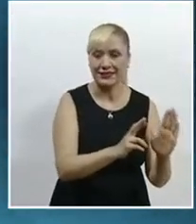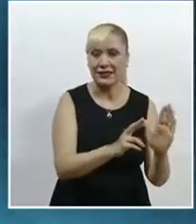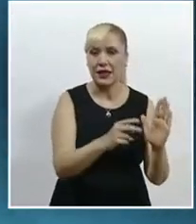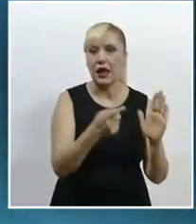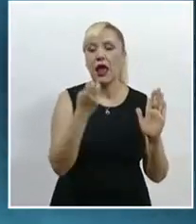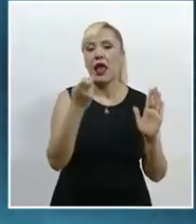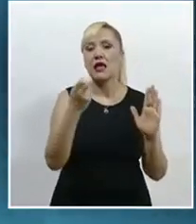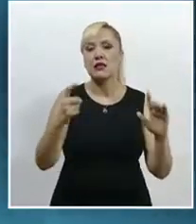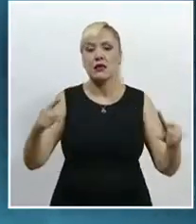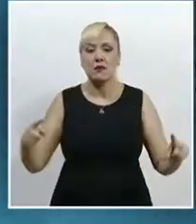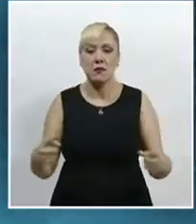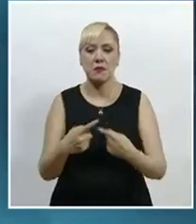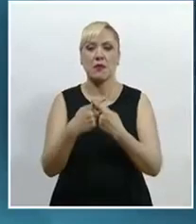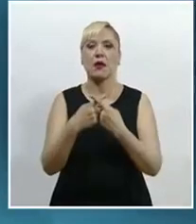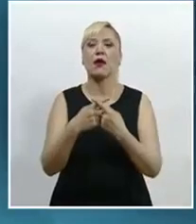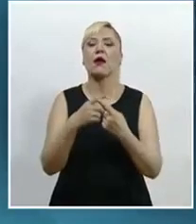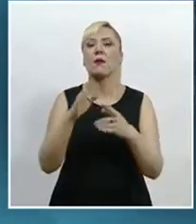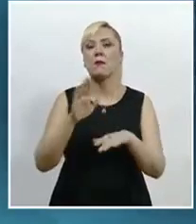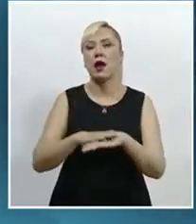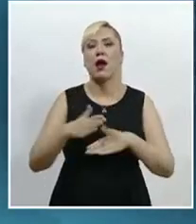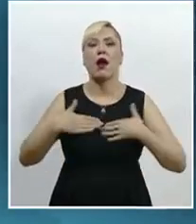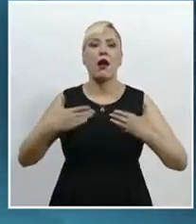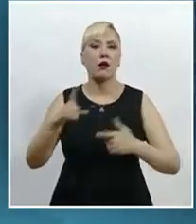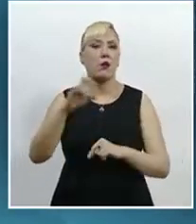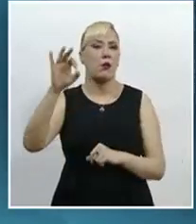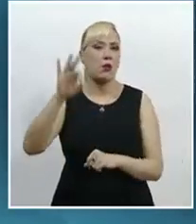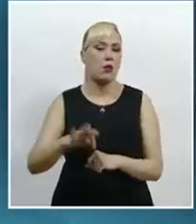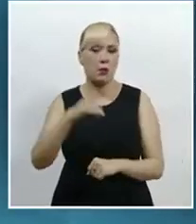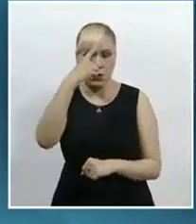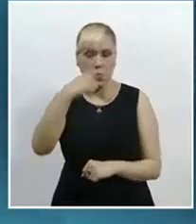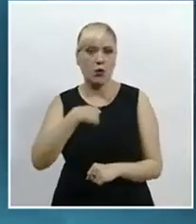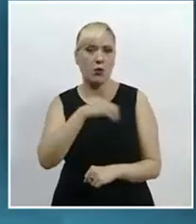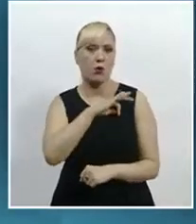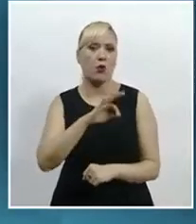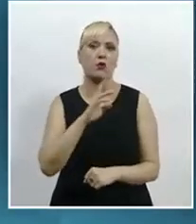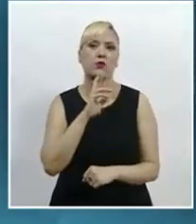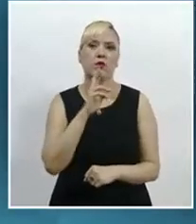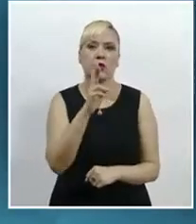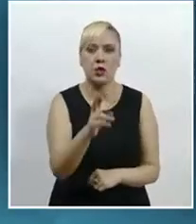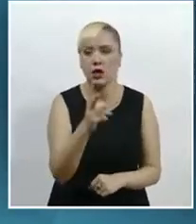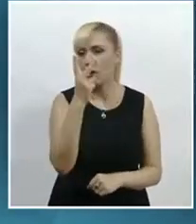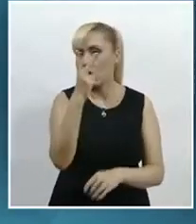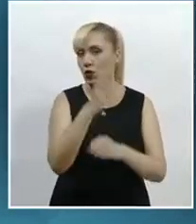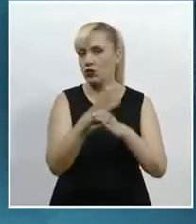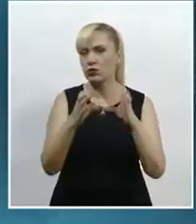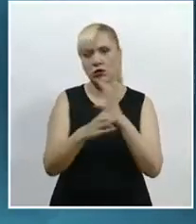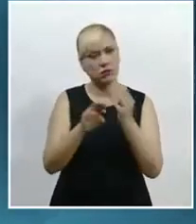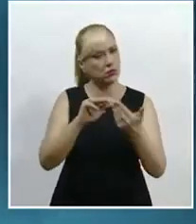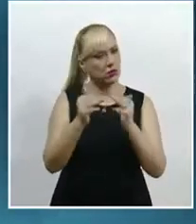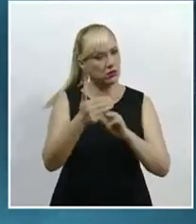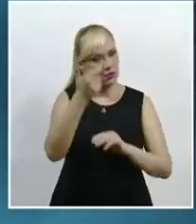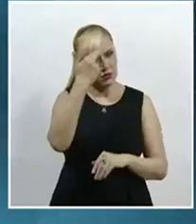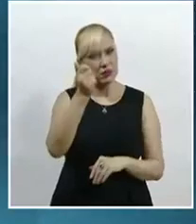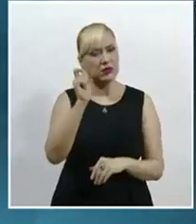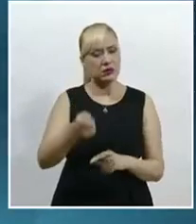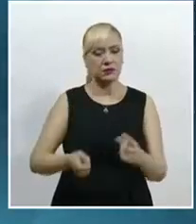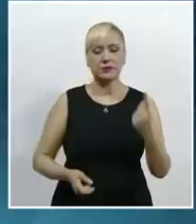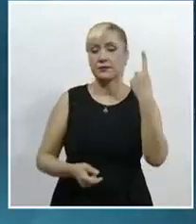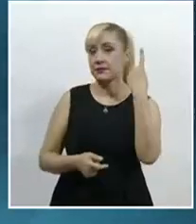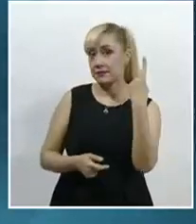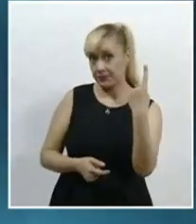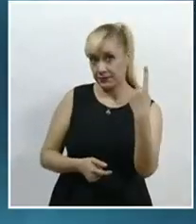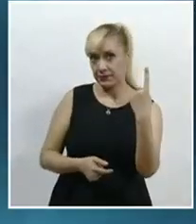contradicción es una confianza la que se deposita en ella, que responde a dos razones fundamentales, ¿no? La primera es